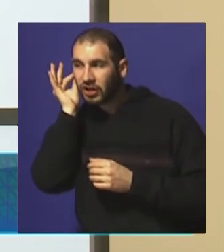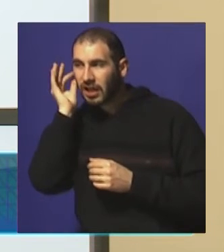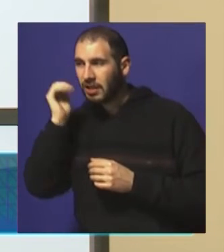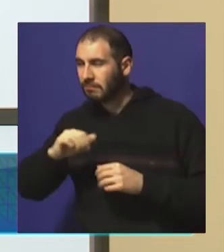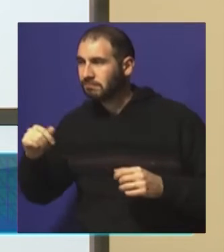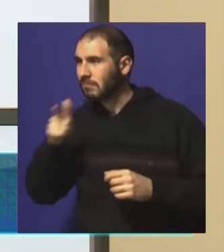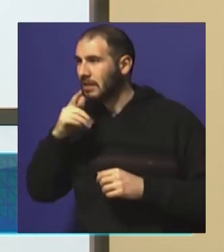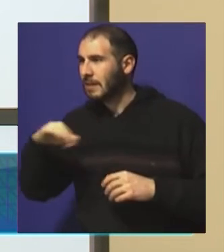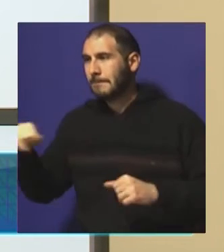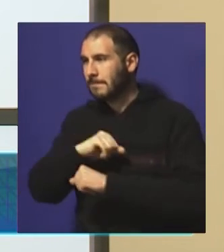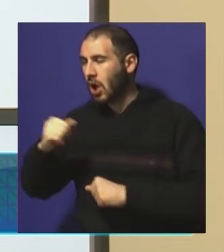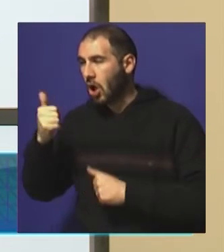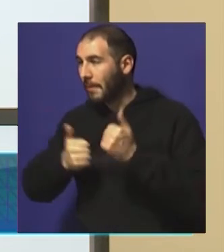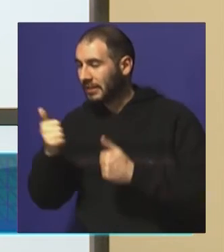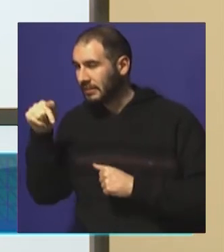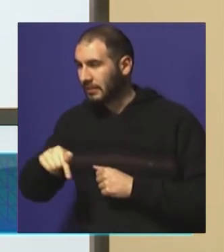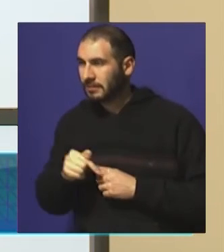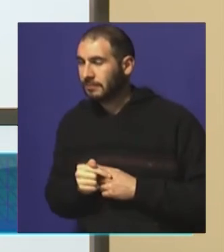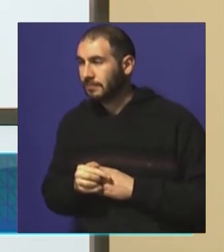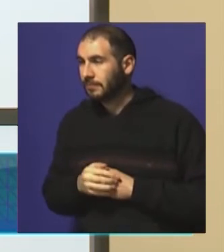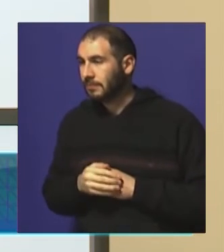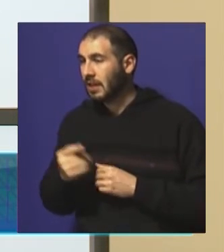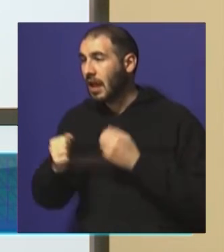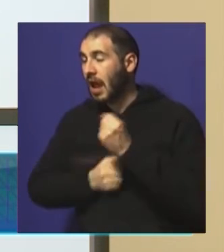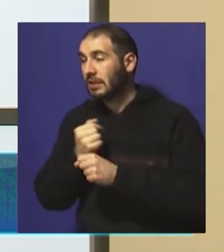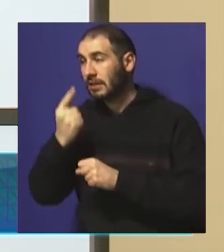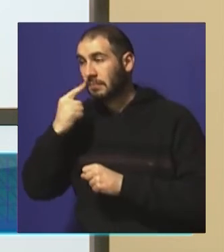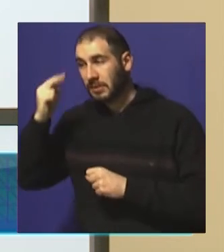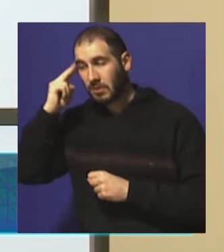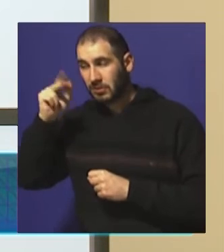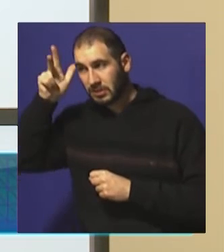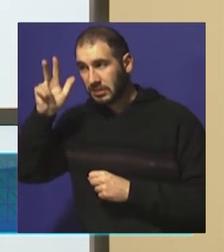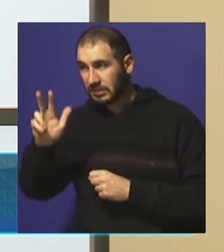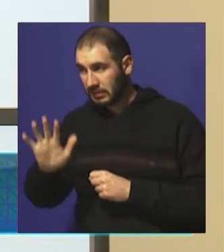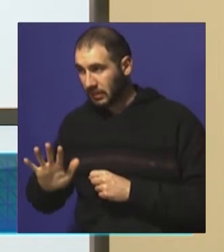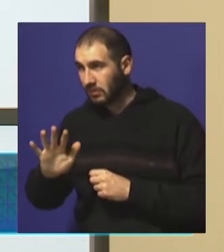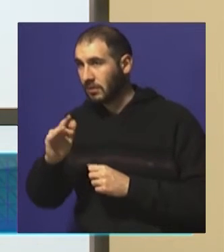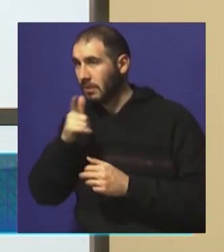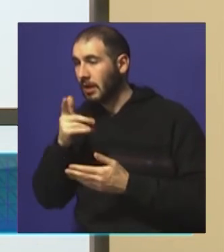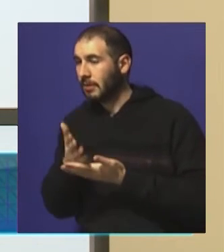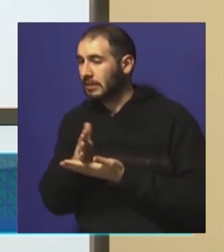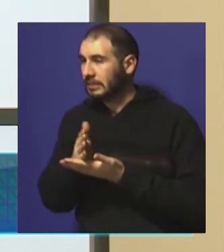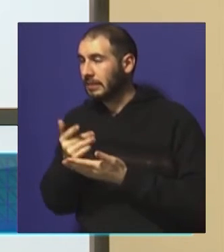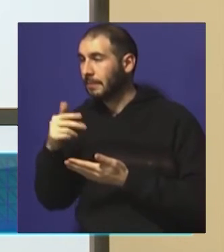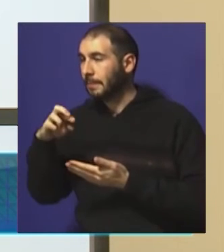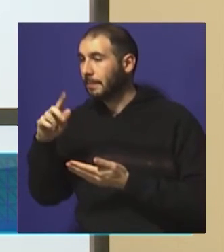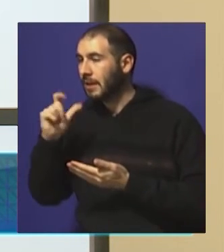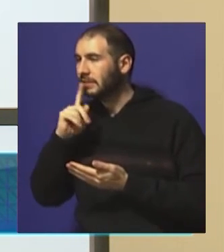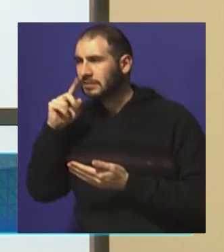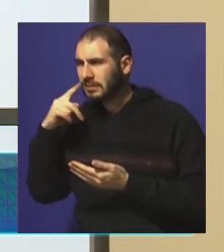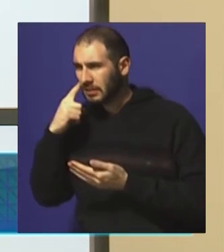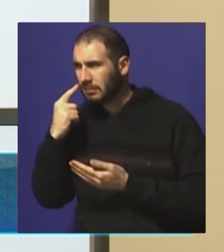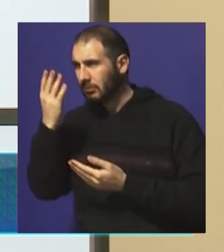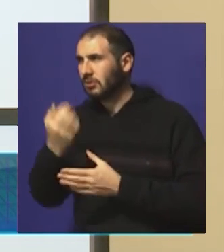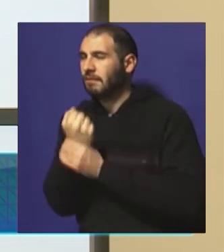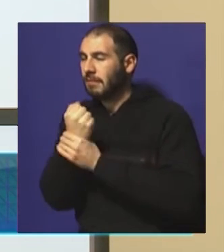explota en mitad del torneo, pero hasta 1985 estaba la puja si era él o Platini, el abanderado, la gran